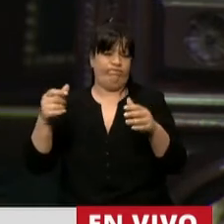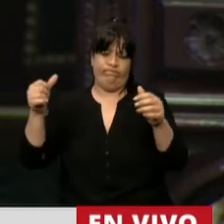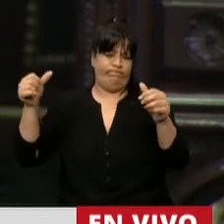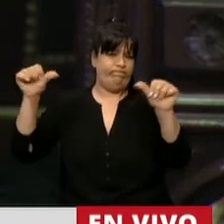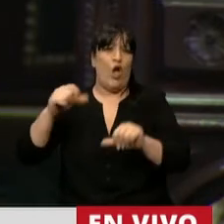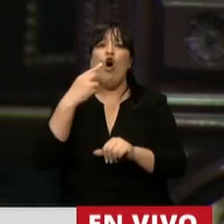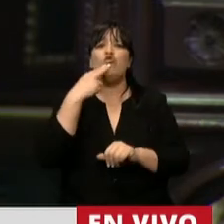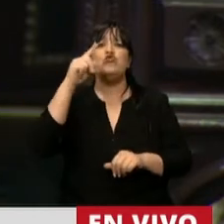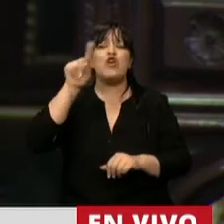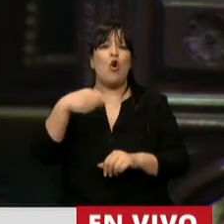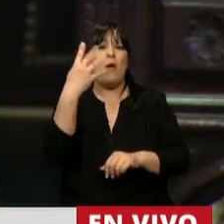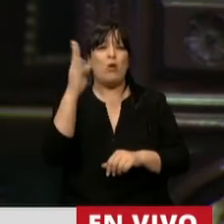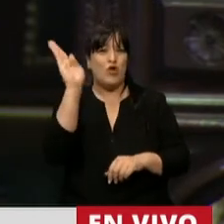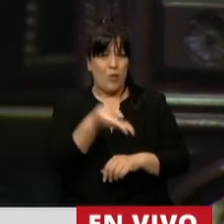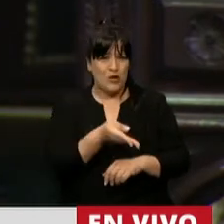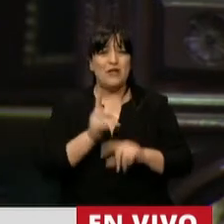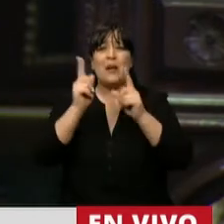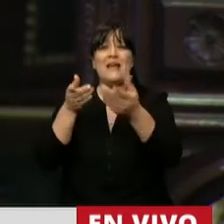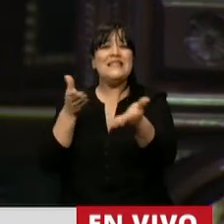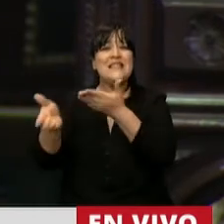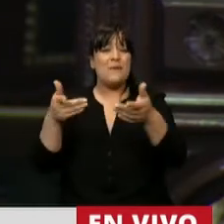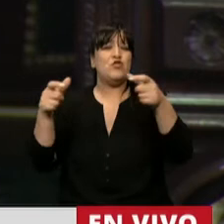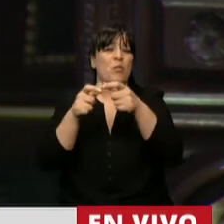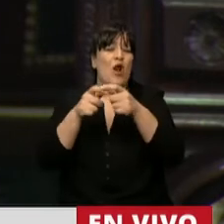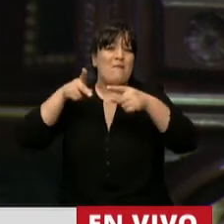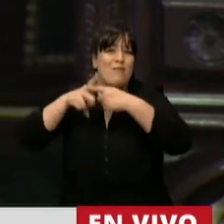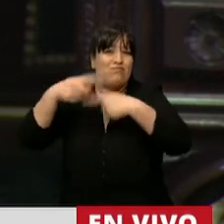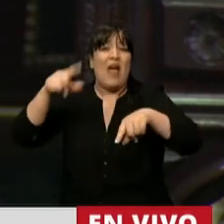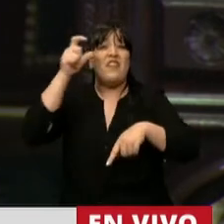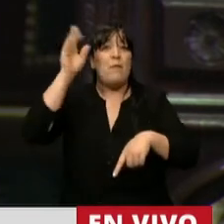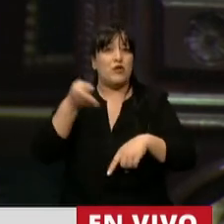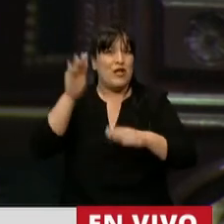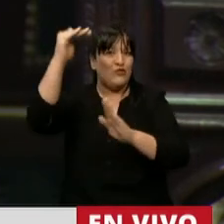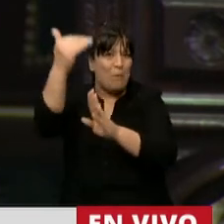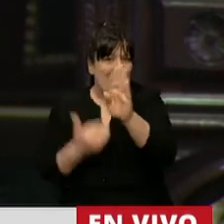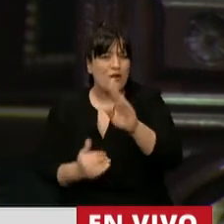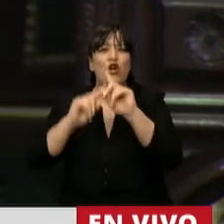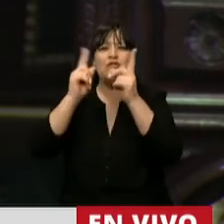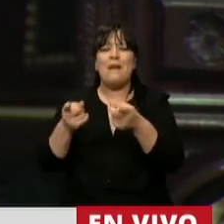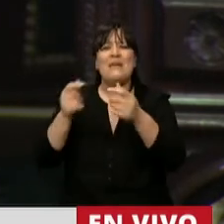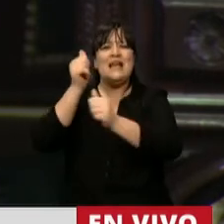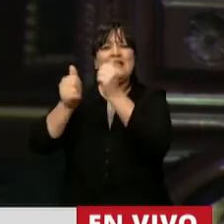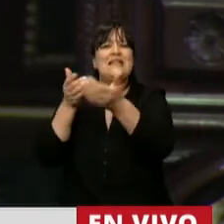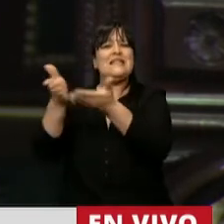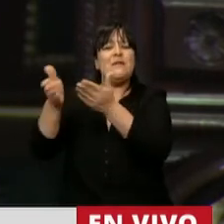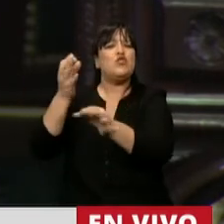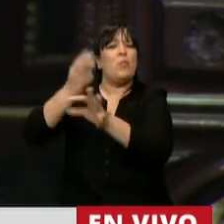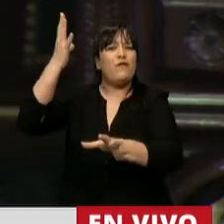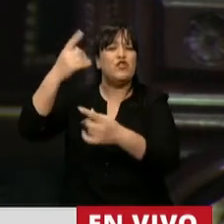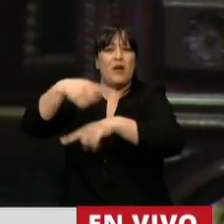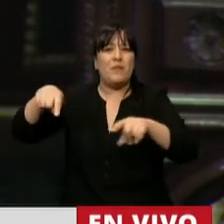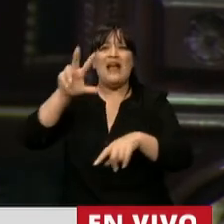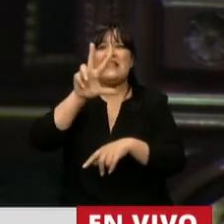11,4%. Los servicios informáticos y de software un 10%. El rubro de servicios empresariales y